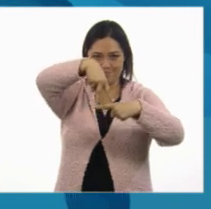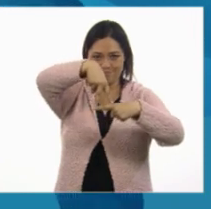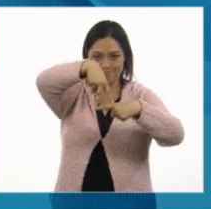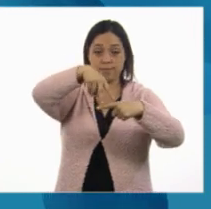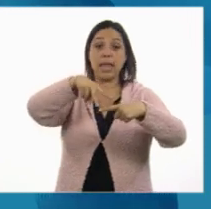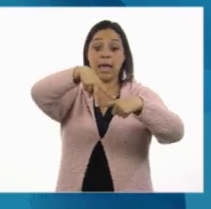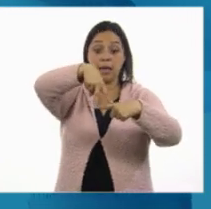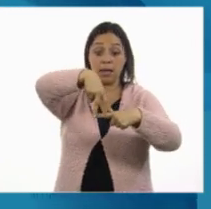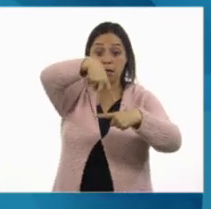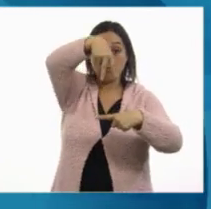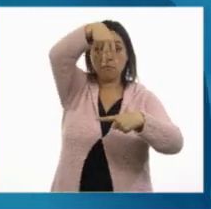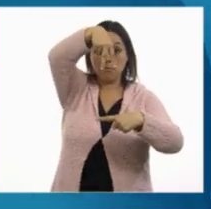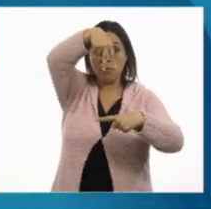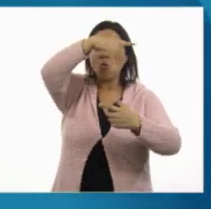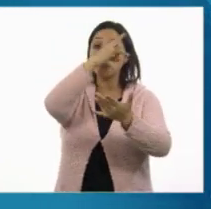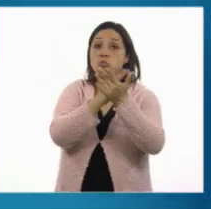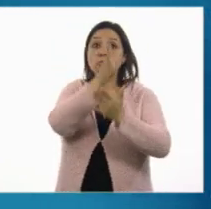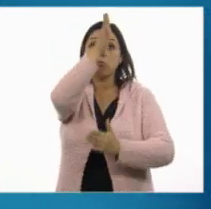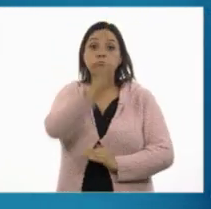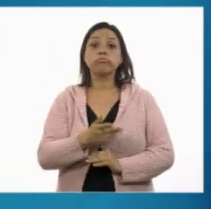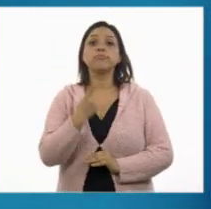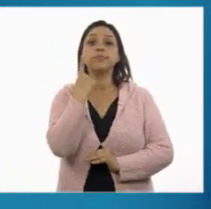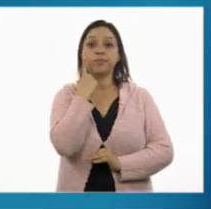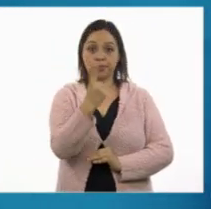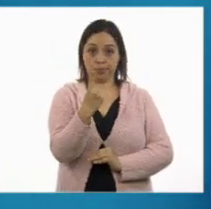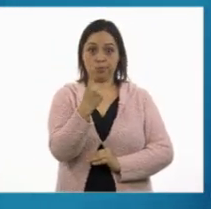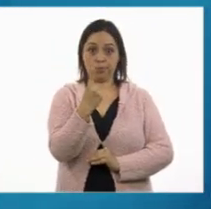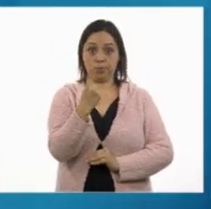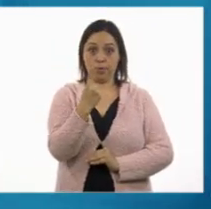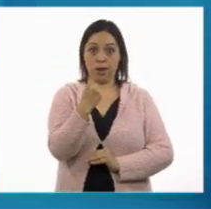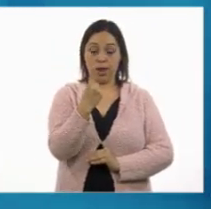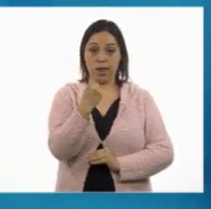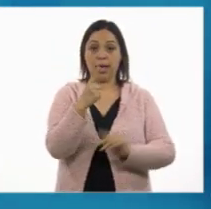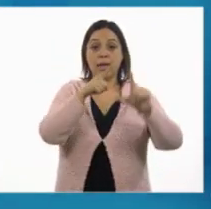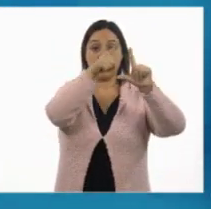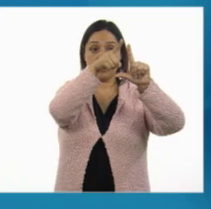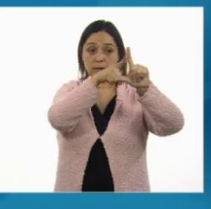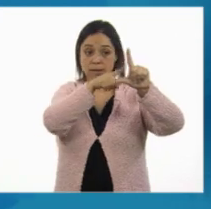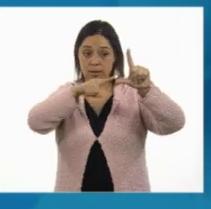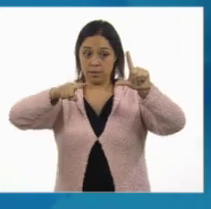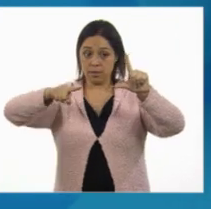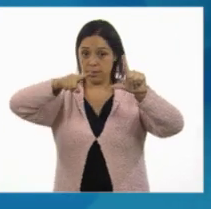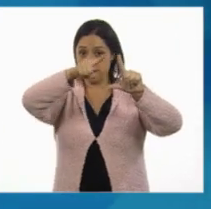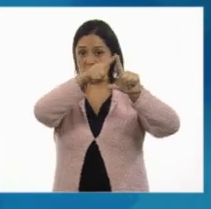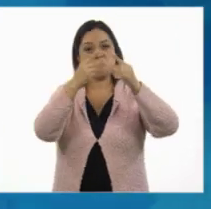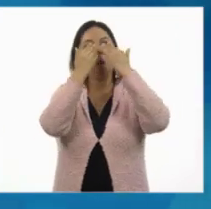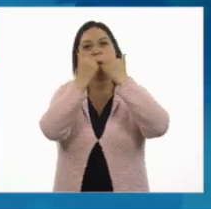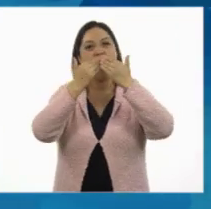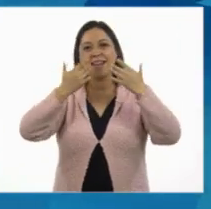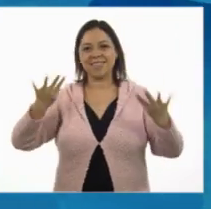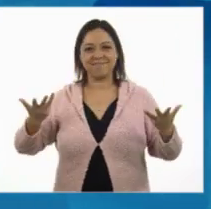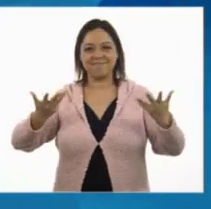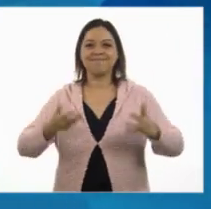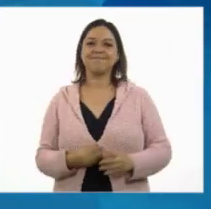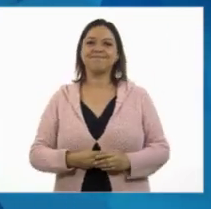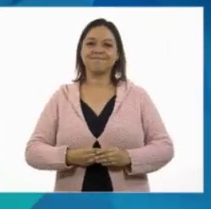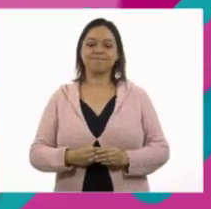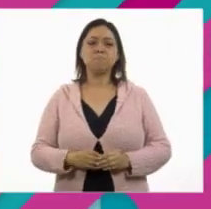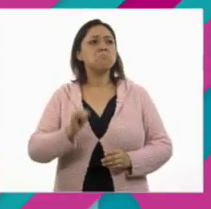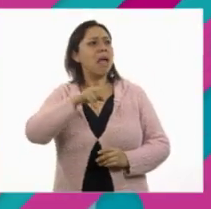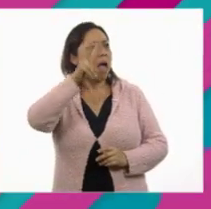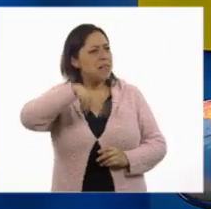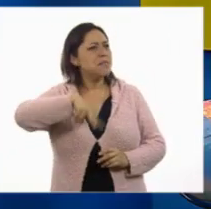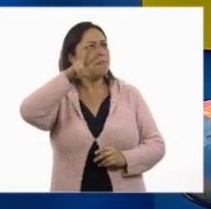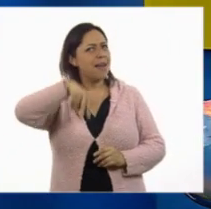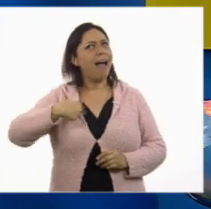isósceles solo tiene un eje de simetría y el escaleno no tiene ningún eje de simetría. Cierto, eso lo